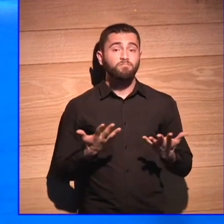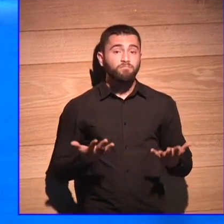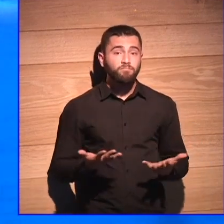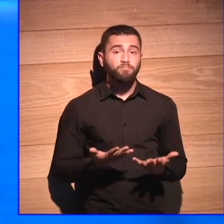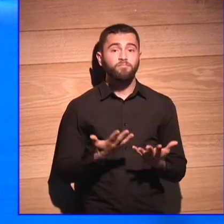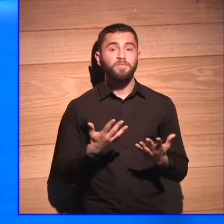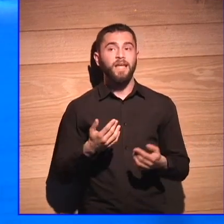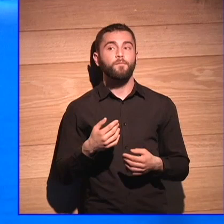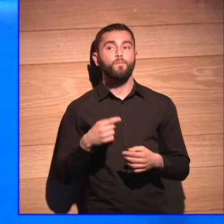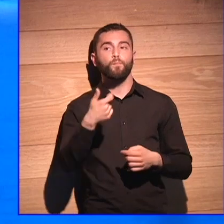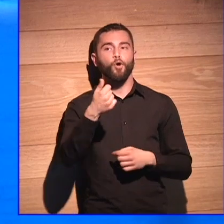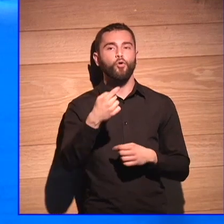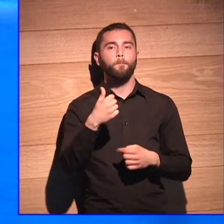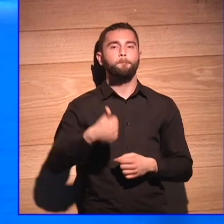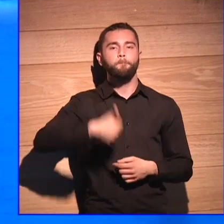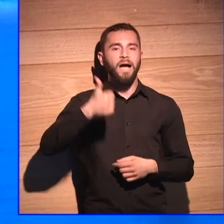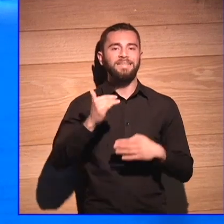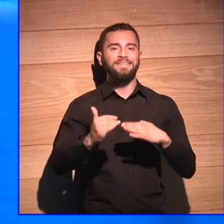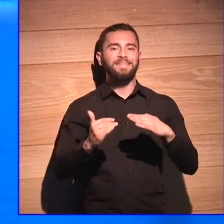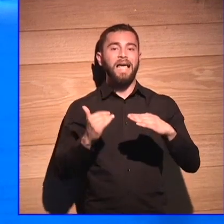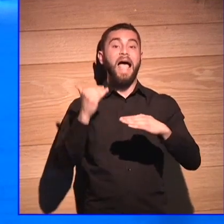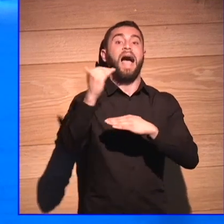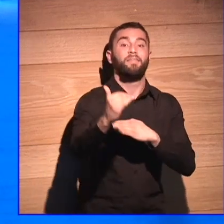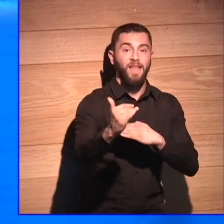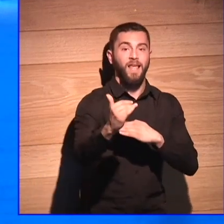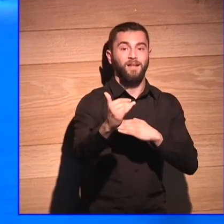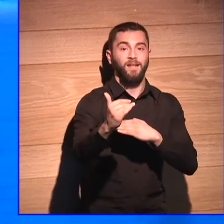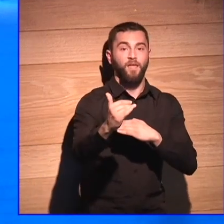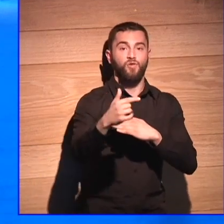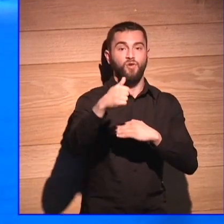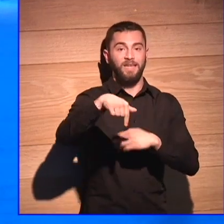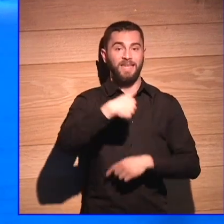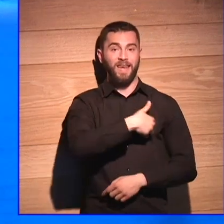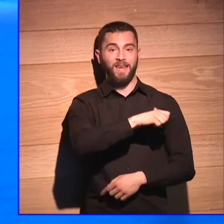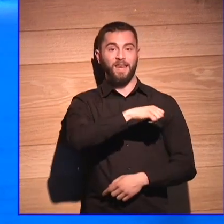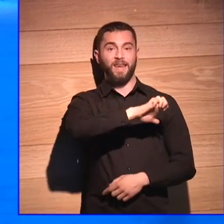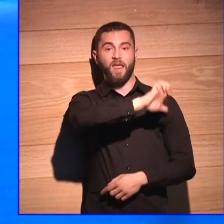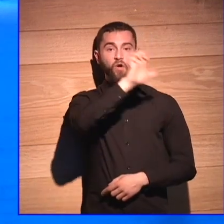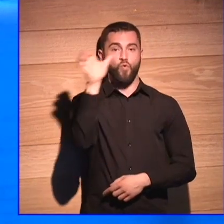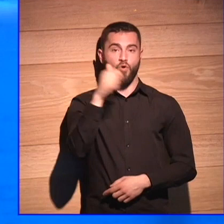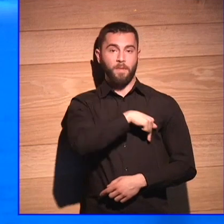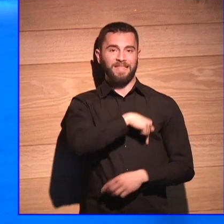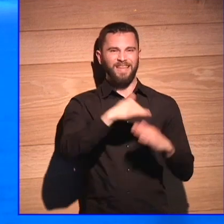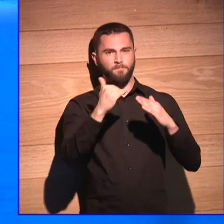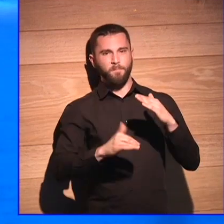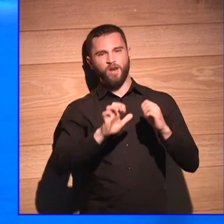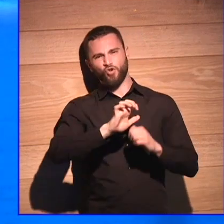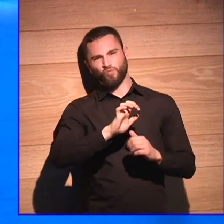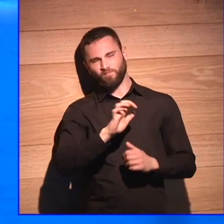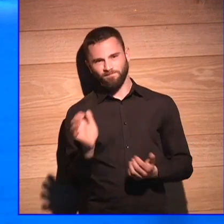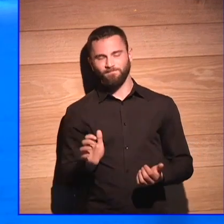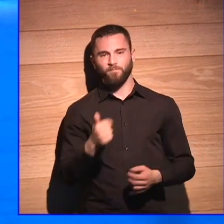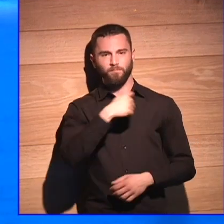digamos, adelantados o que hacen más hincapié en la ética que en Europa. En cambio, Europa lo está abordando más desde